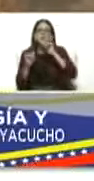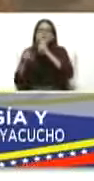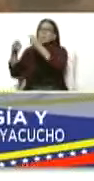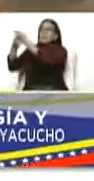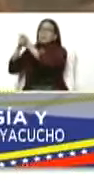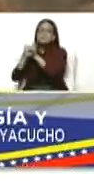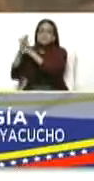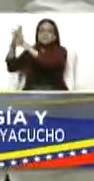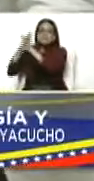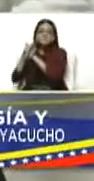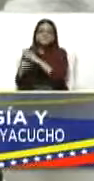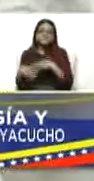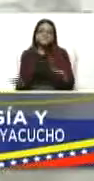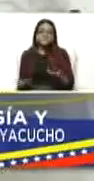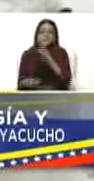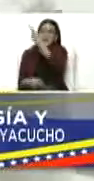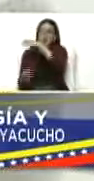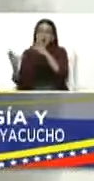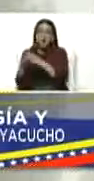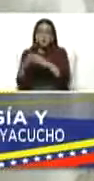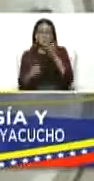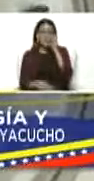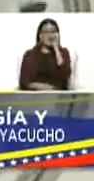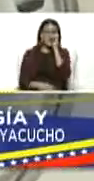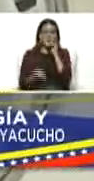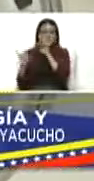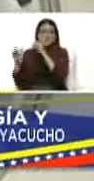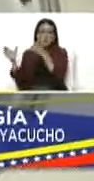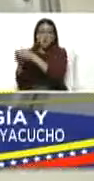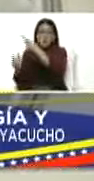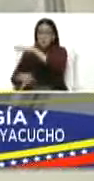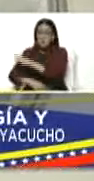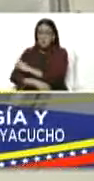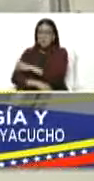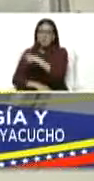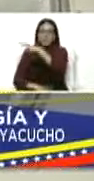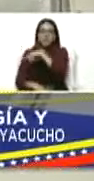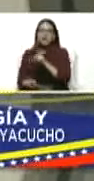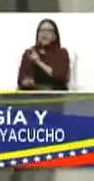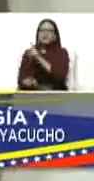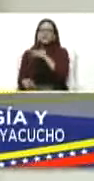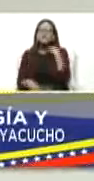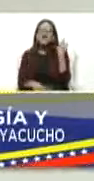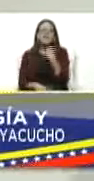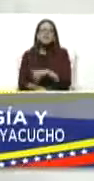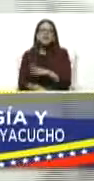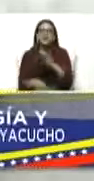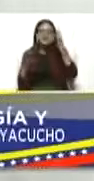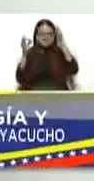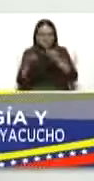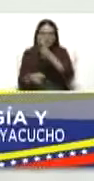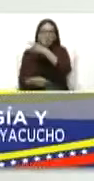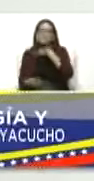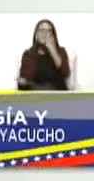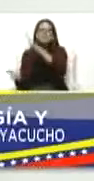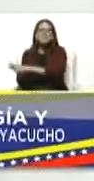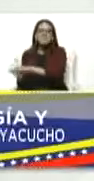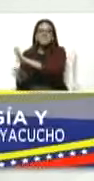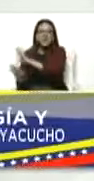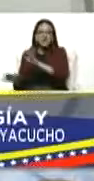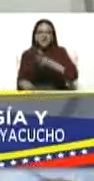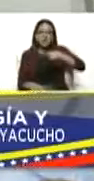no podrán apellidos. Hagan lo que hagan, están condenados a la derrota. Aquí va a vencer el